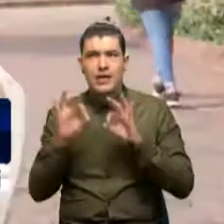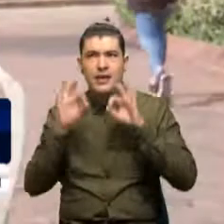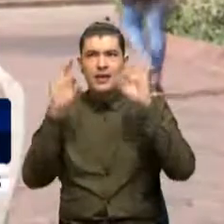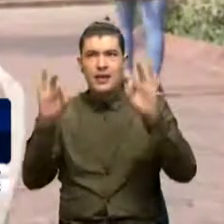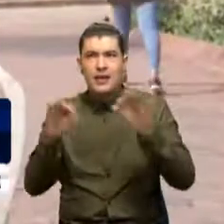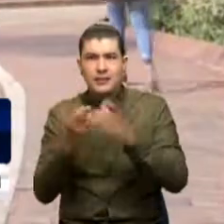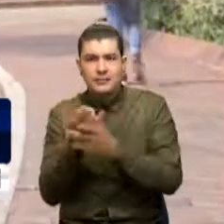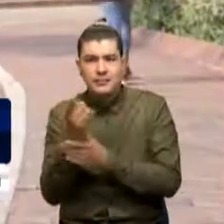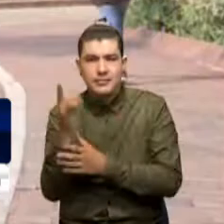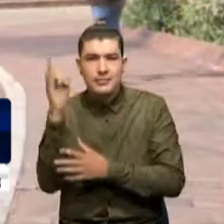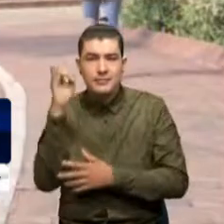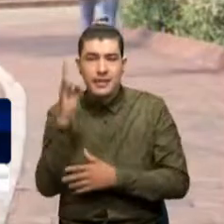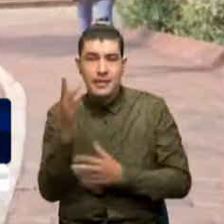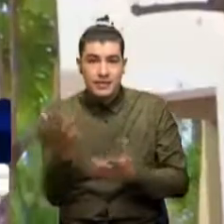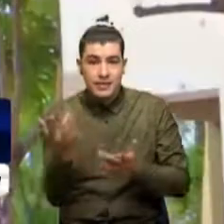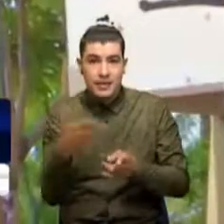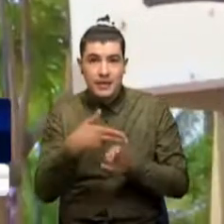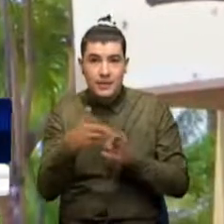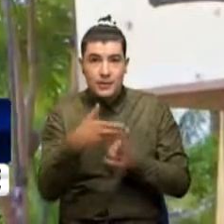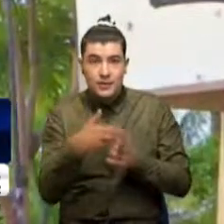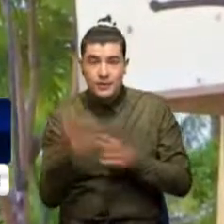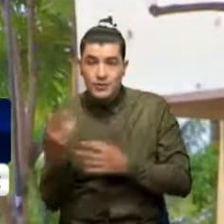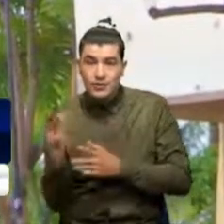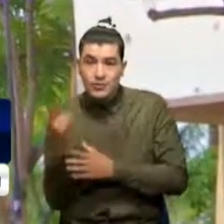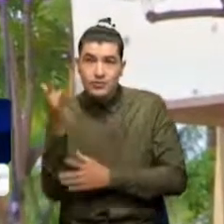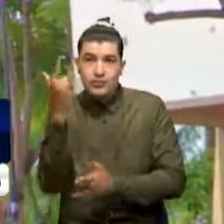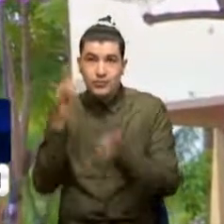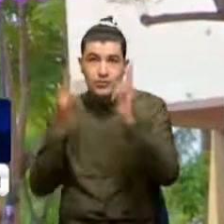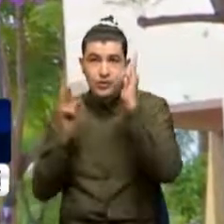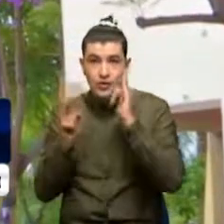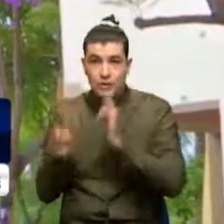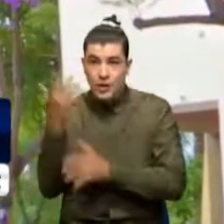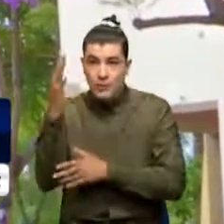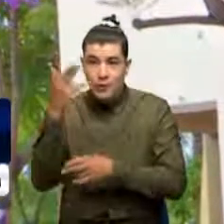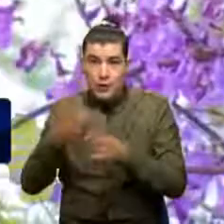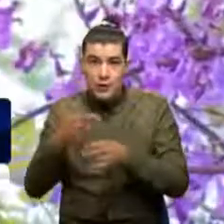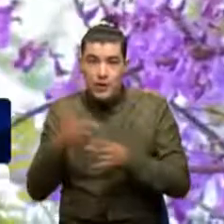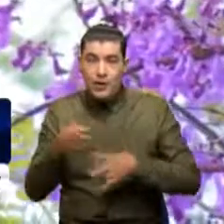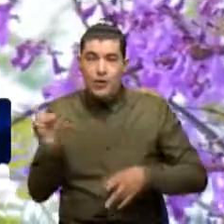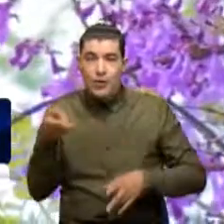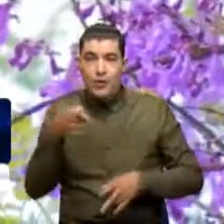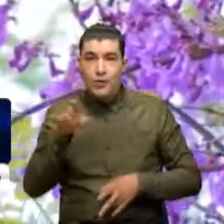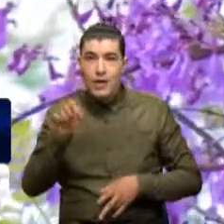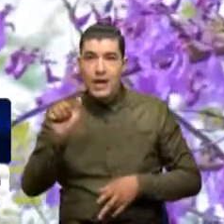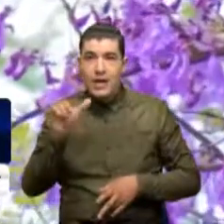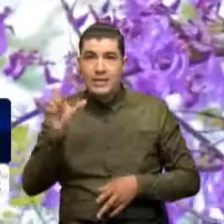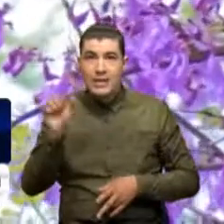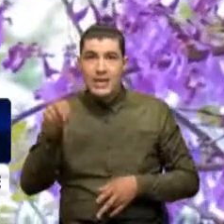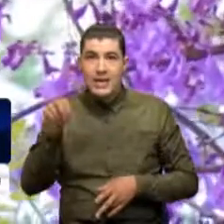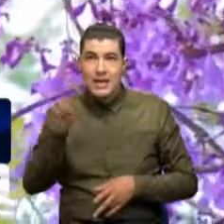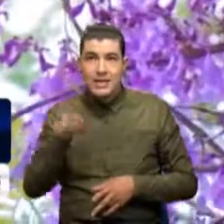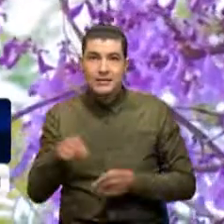buena floración. Se espera que este florecimiento de los guayacanes se dé hasta el mes de marzo.